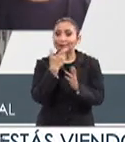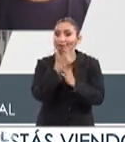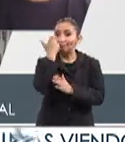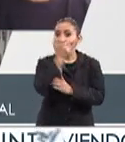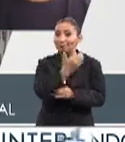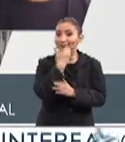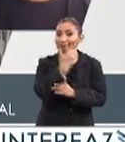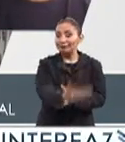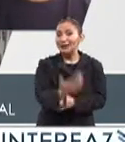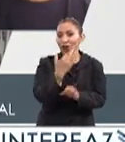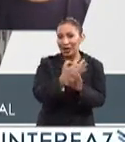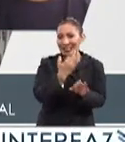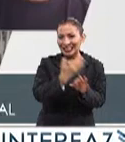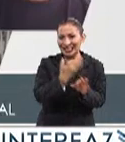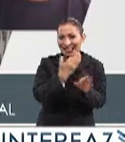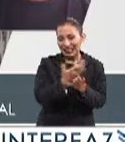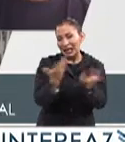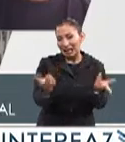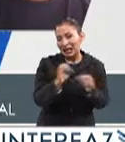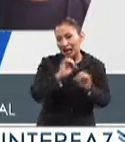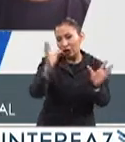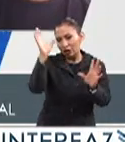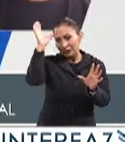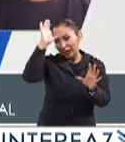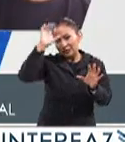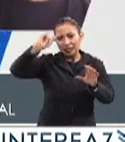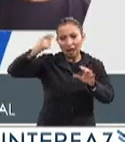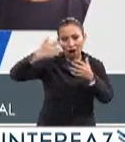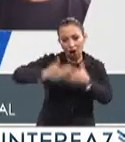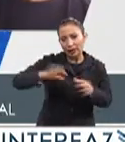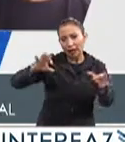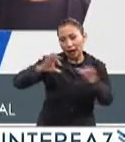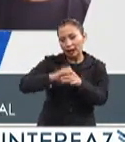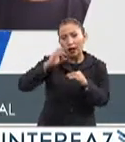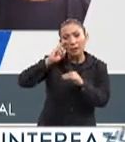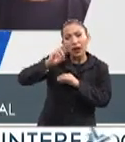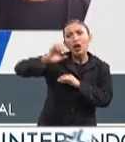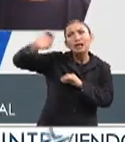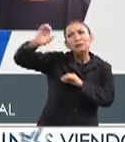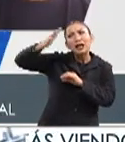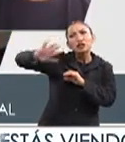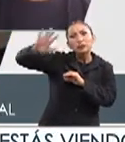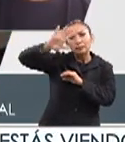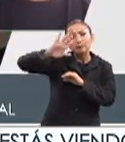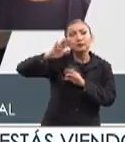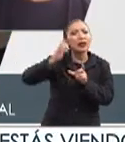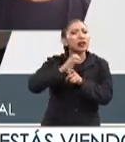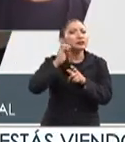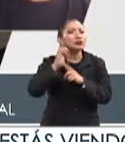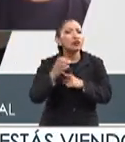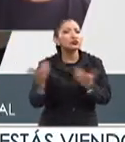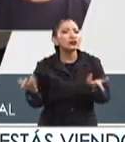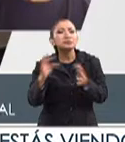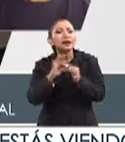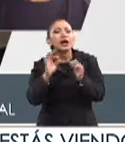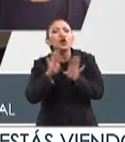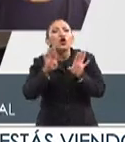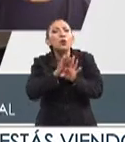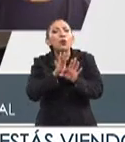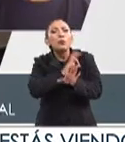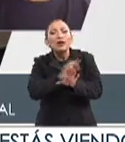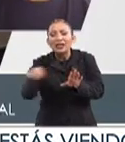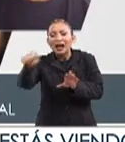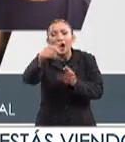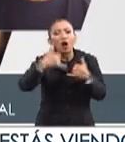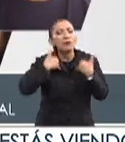mejor pagadas de la actualidad, tienen que ver con la ciencia, con la tecnología, ¿por qué no explorar el espacio? Entonces, platícanos, ¿cómo pueden